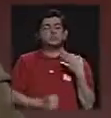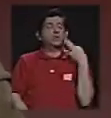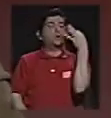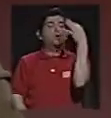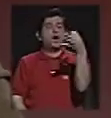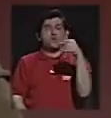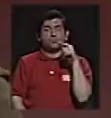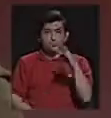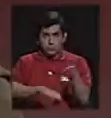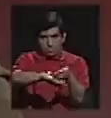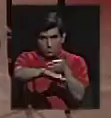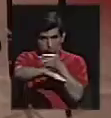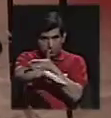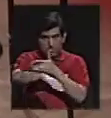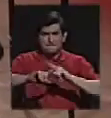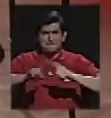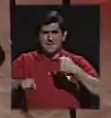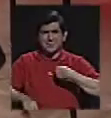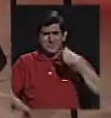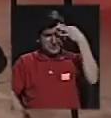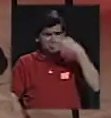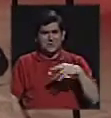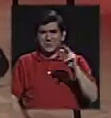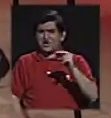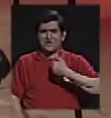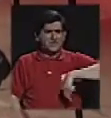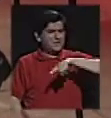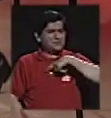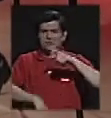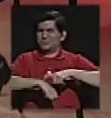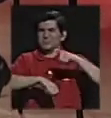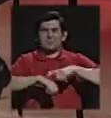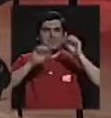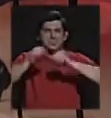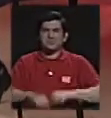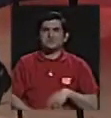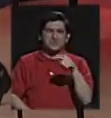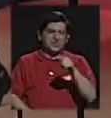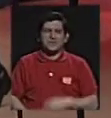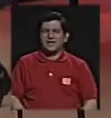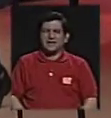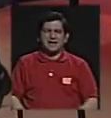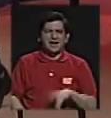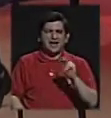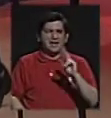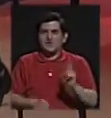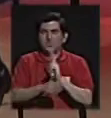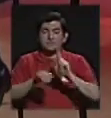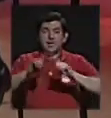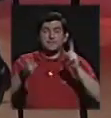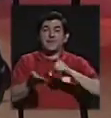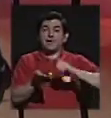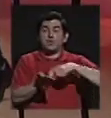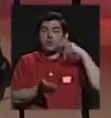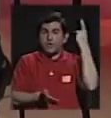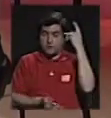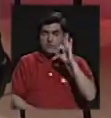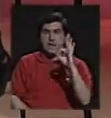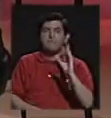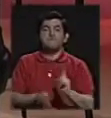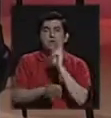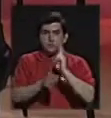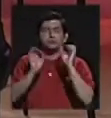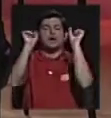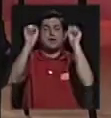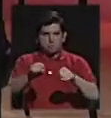futuro eso avance, pero yo todavía creo que no estamos en un momento en donde se pueda prescindir. Lo que sí creo es que la deuda política bien utilizada da